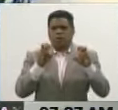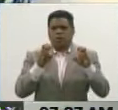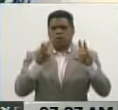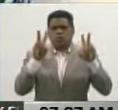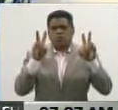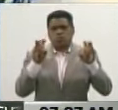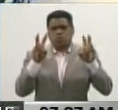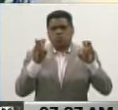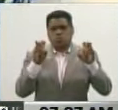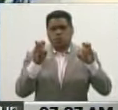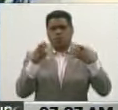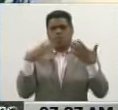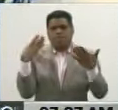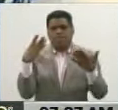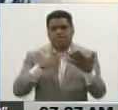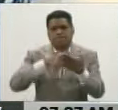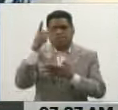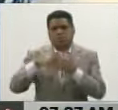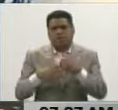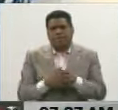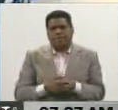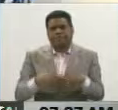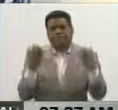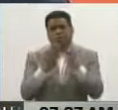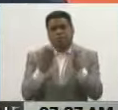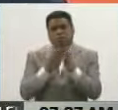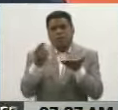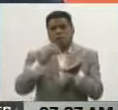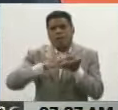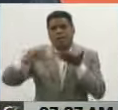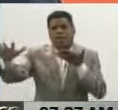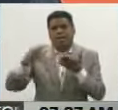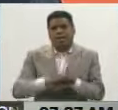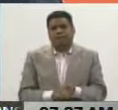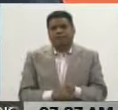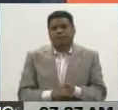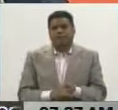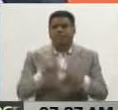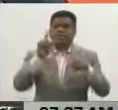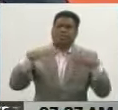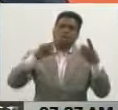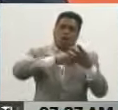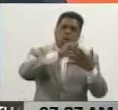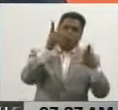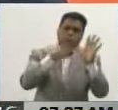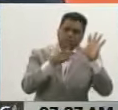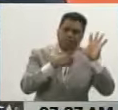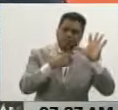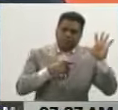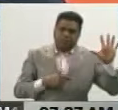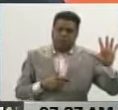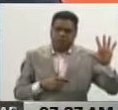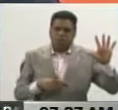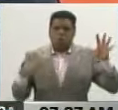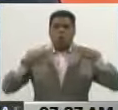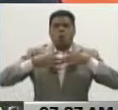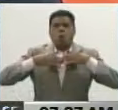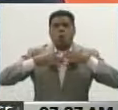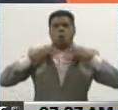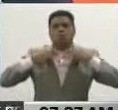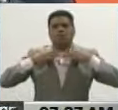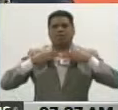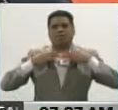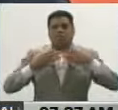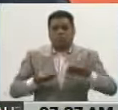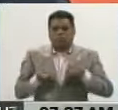verdaderamente gratuito la educación, que es el programa de los uniformes escolares, que va de la mano con el Ministerio de las